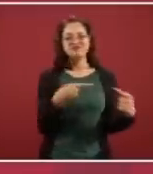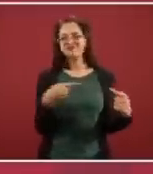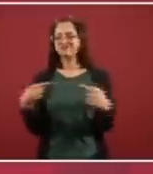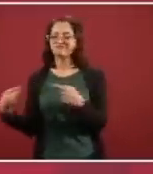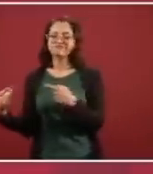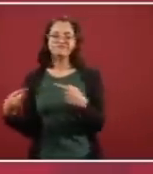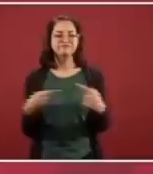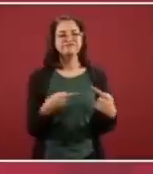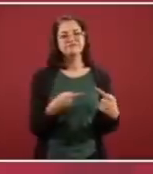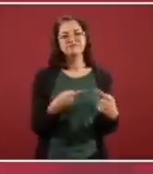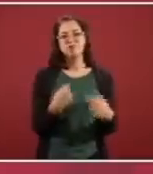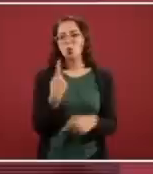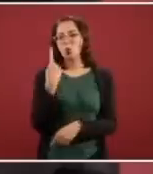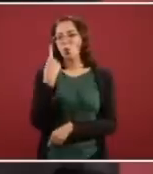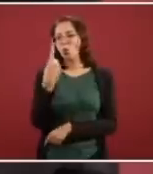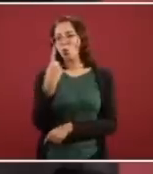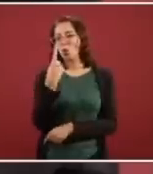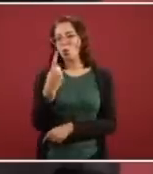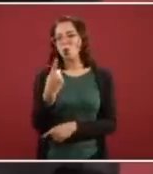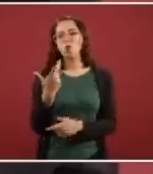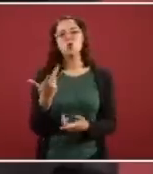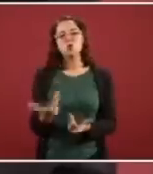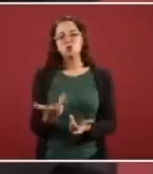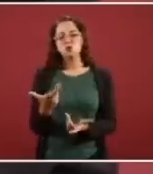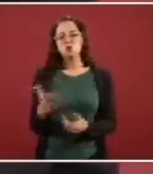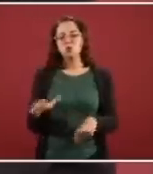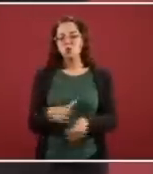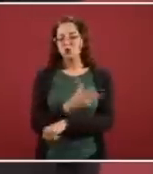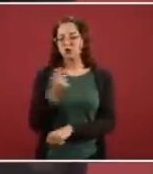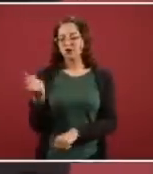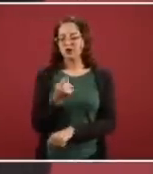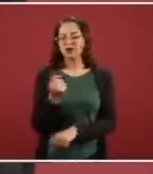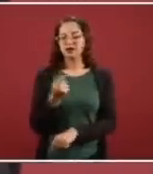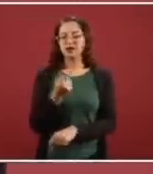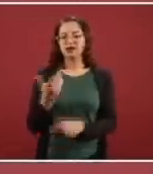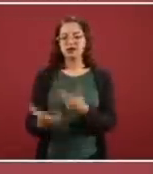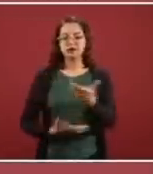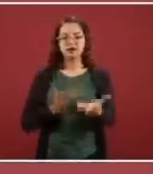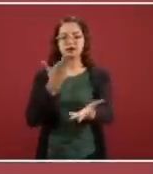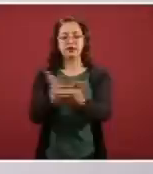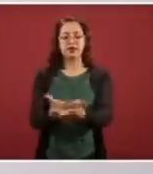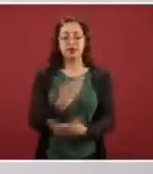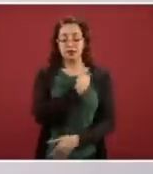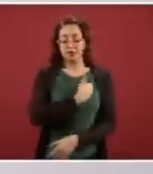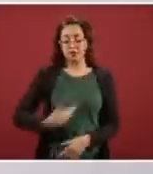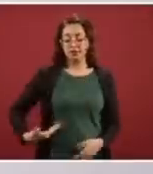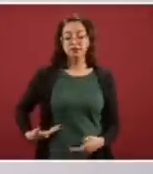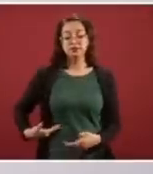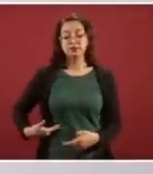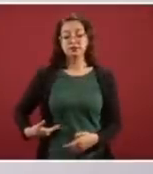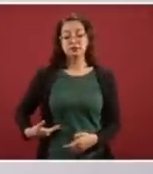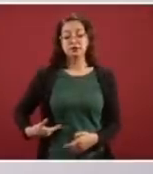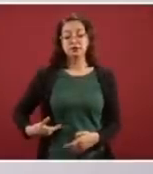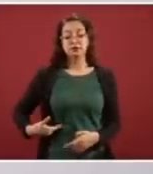se habla en la iniciativa que enviamos nosotros de que al presidente se le juzgue